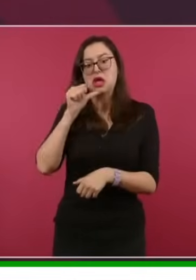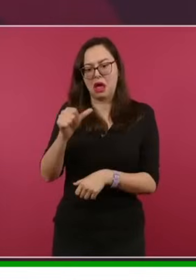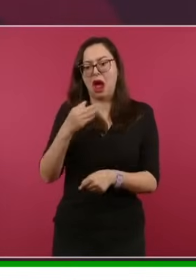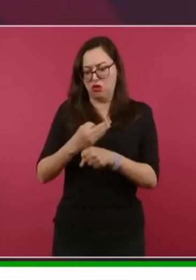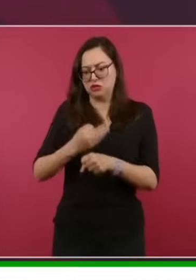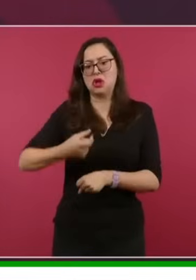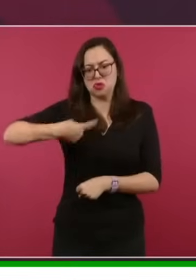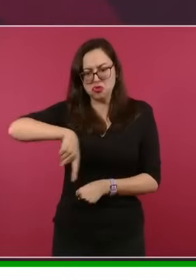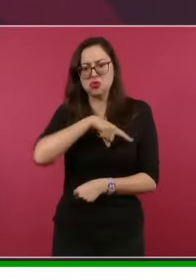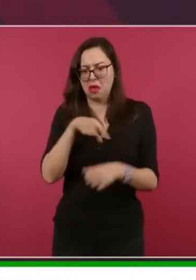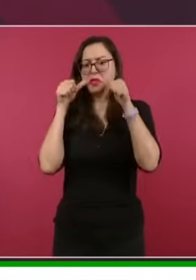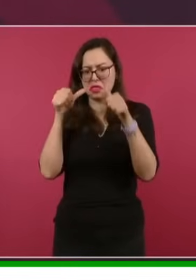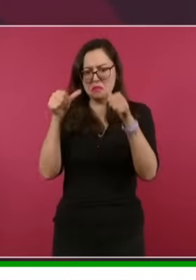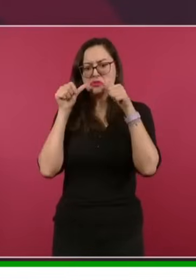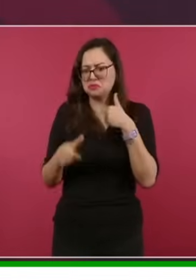avanzando bastante.